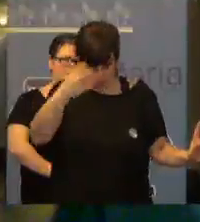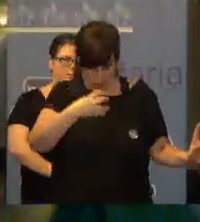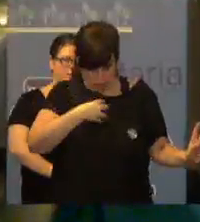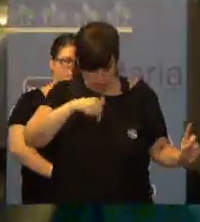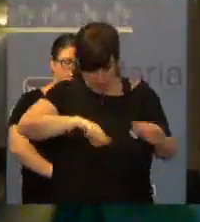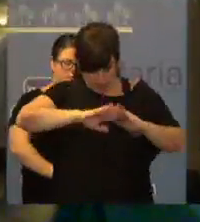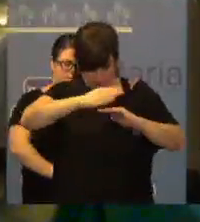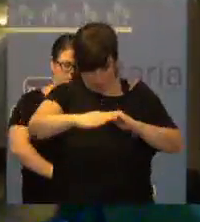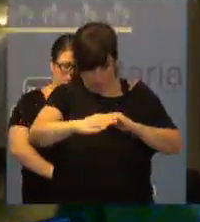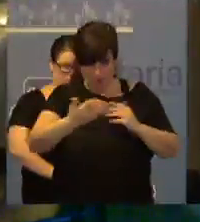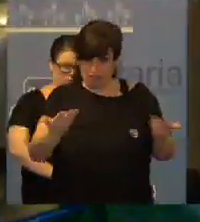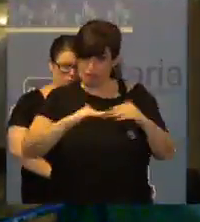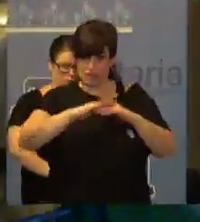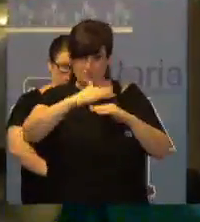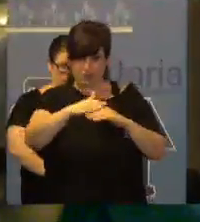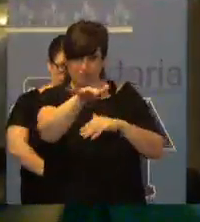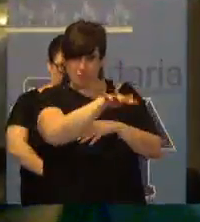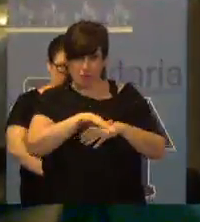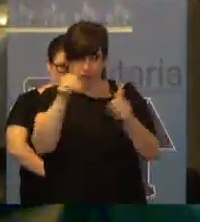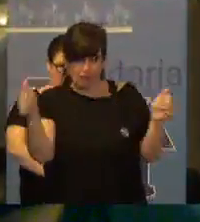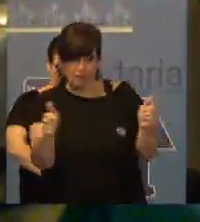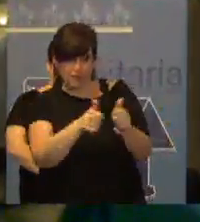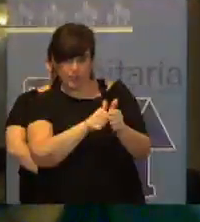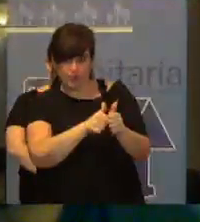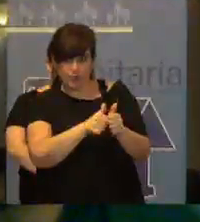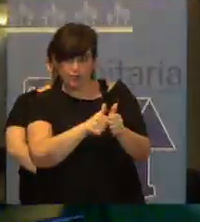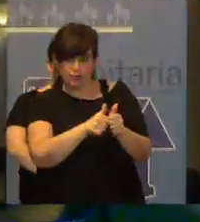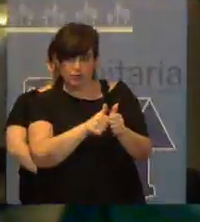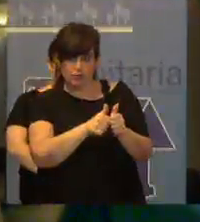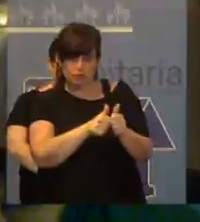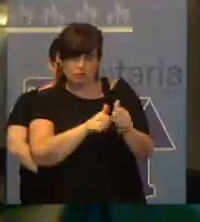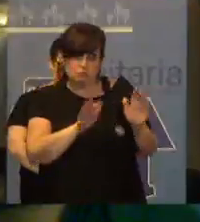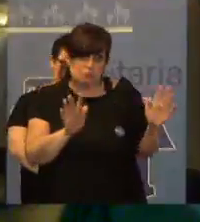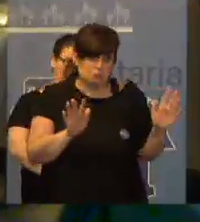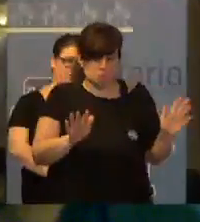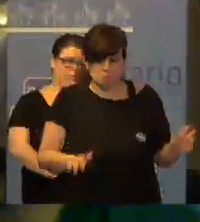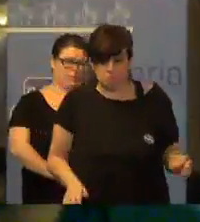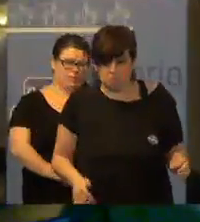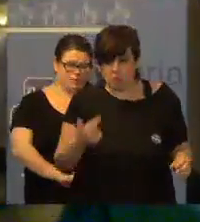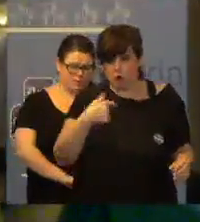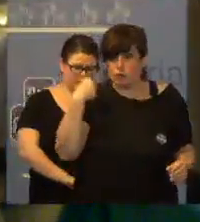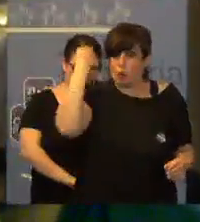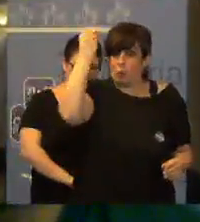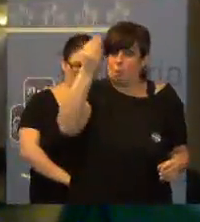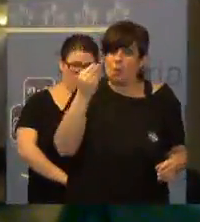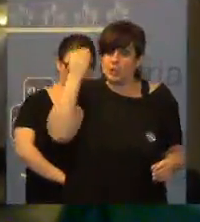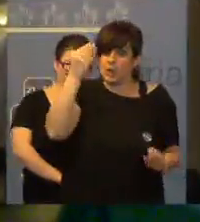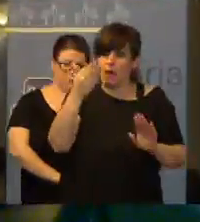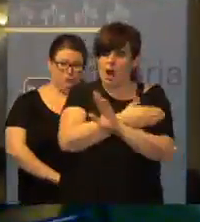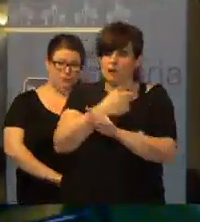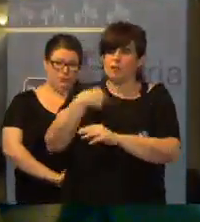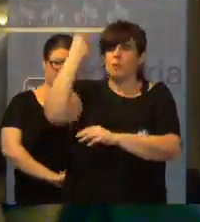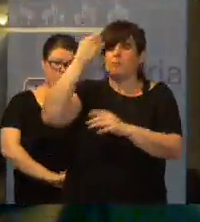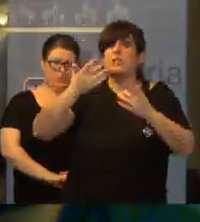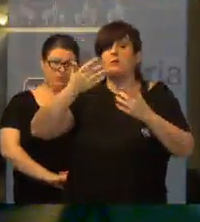Marea, entón En Marea é un lugar de encontro de xente, porque eu sí que vexo. Eu pensei en un momento determinado, probablemente foi ingenuidade